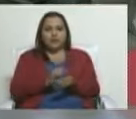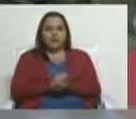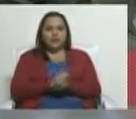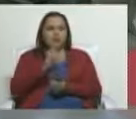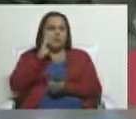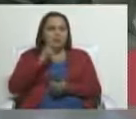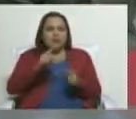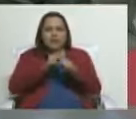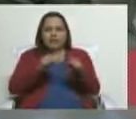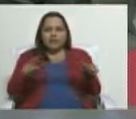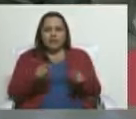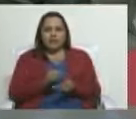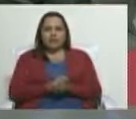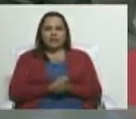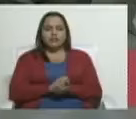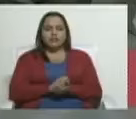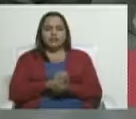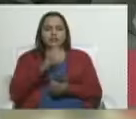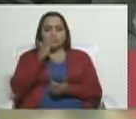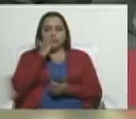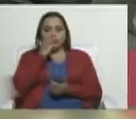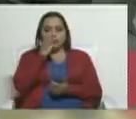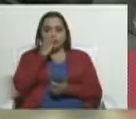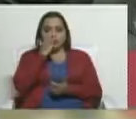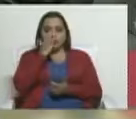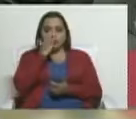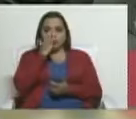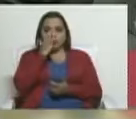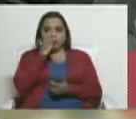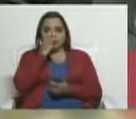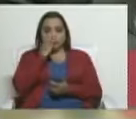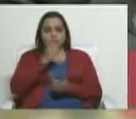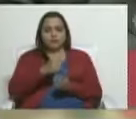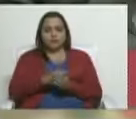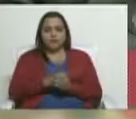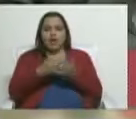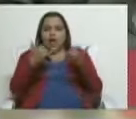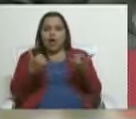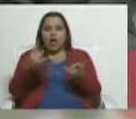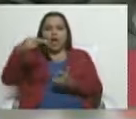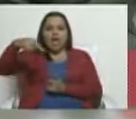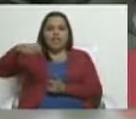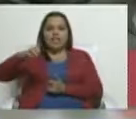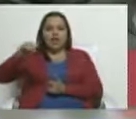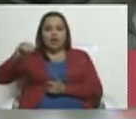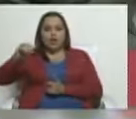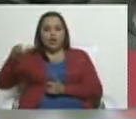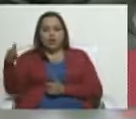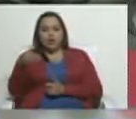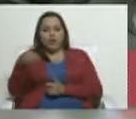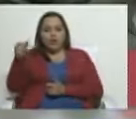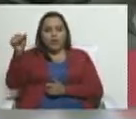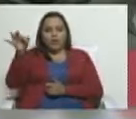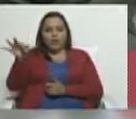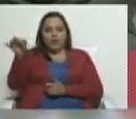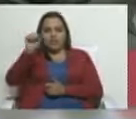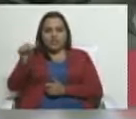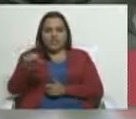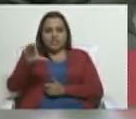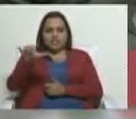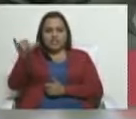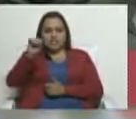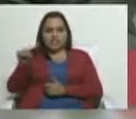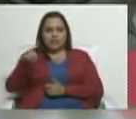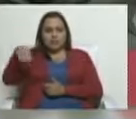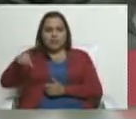algo diferente, porque ahora estamos hablando del neofascismo. Y que lo que en un momento fue un riesgo que desató la Segunda Guerra